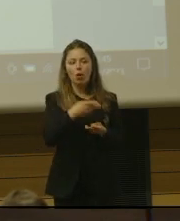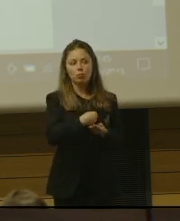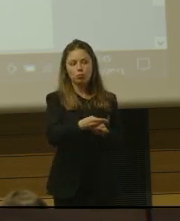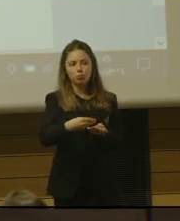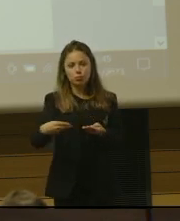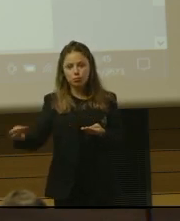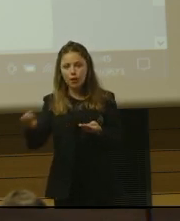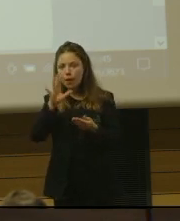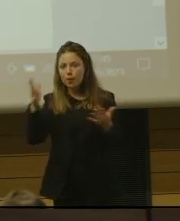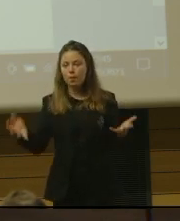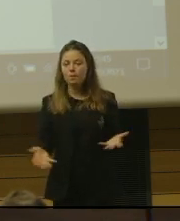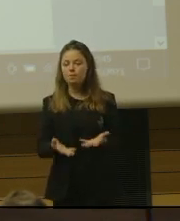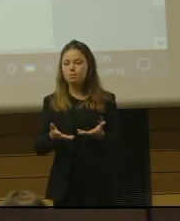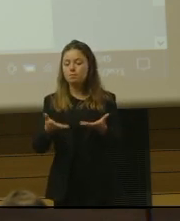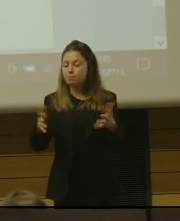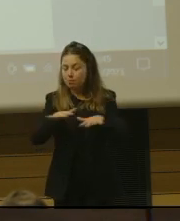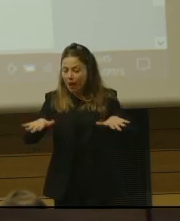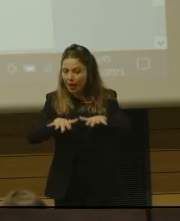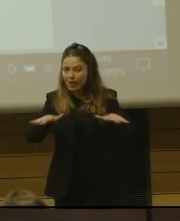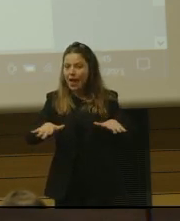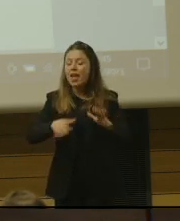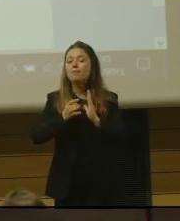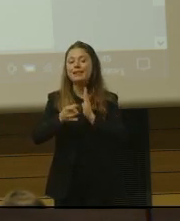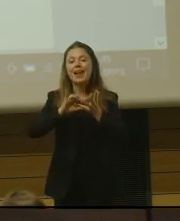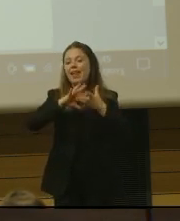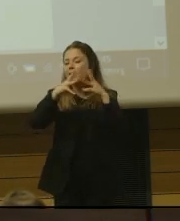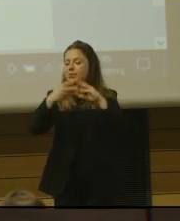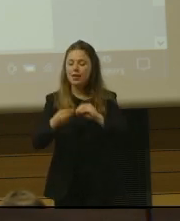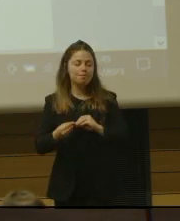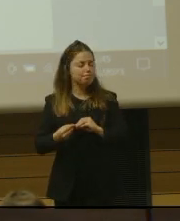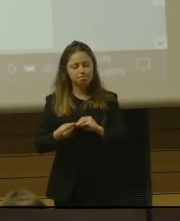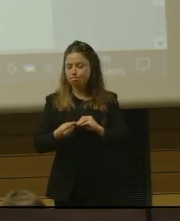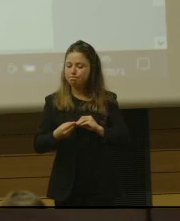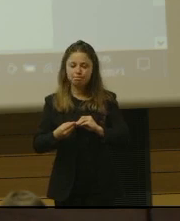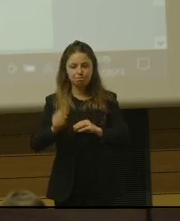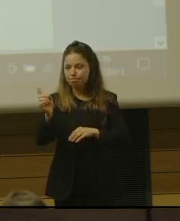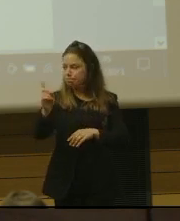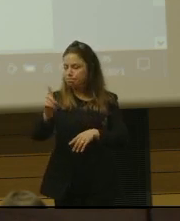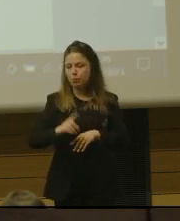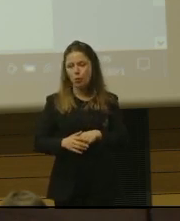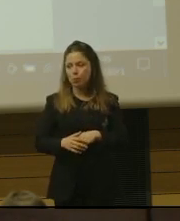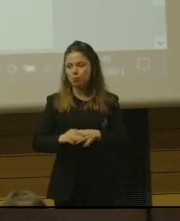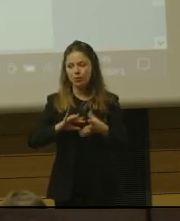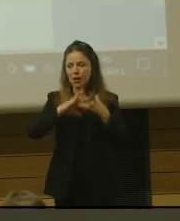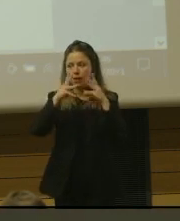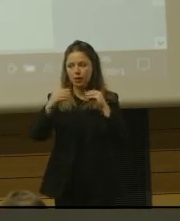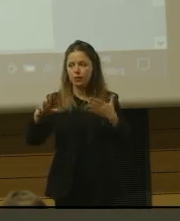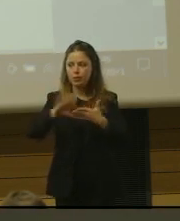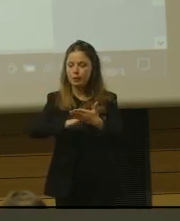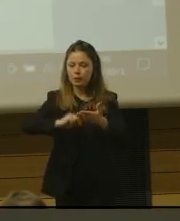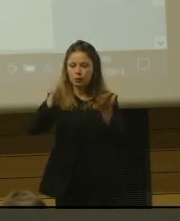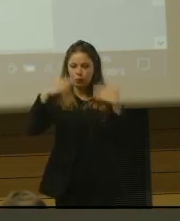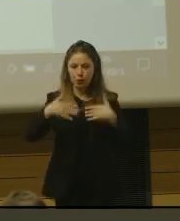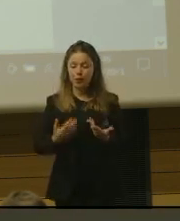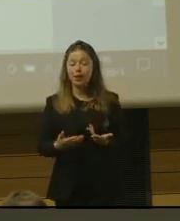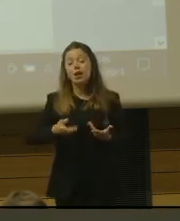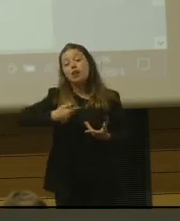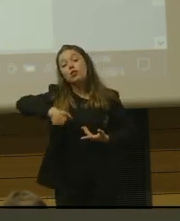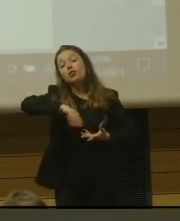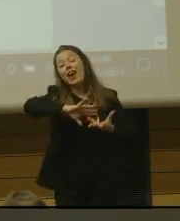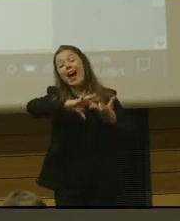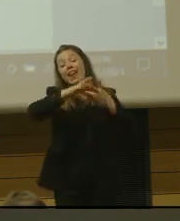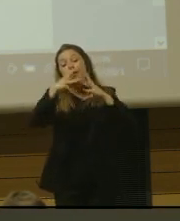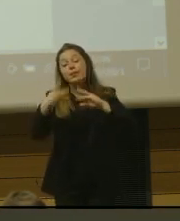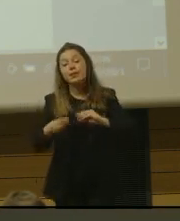playa, ese material no está adaptado para que llegue a todos los colectivos. No está adaptado, exactamente. Entonces, bueno, lo adaptamos